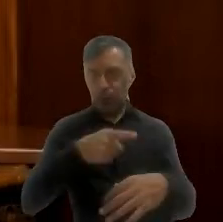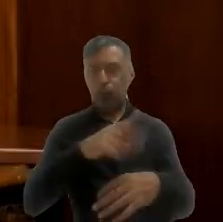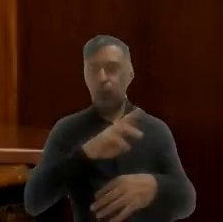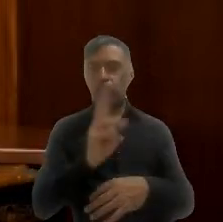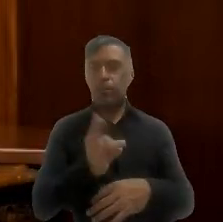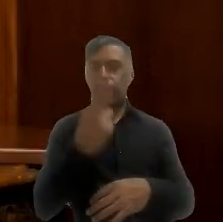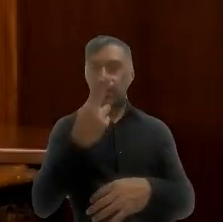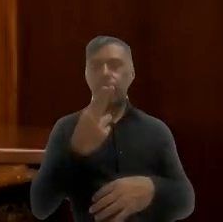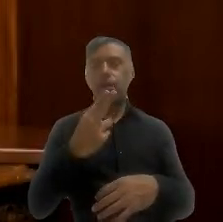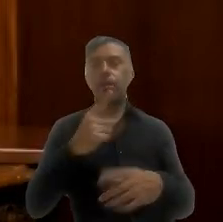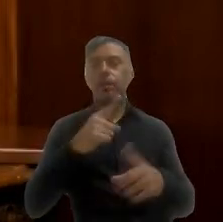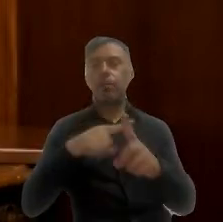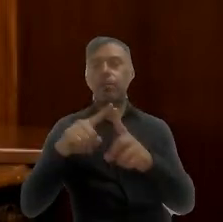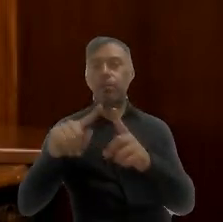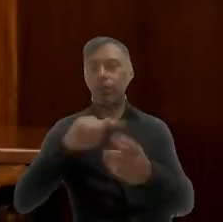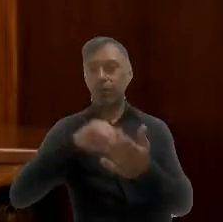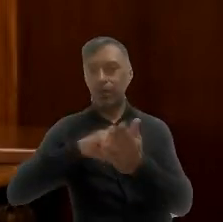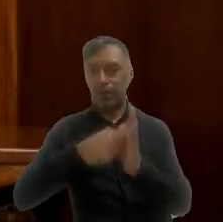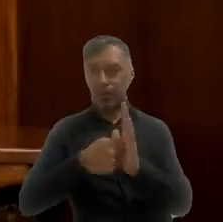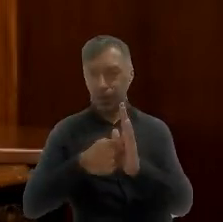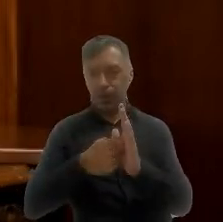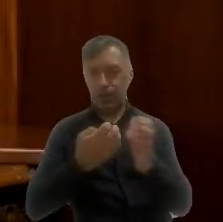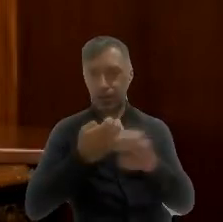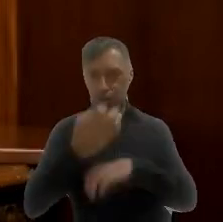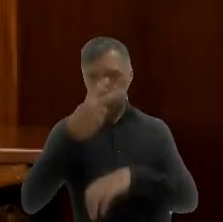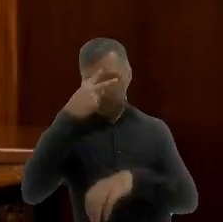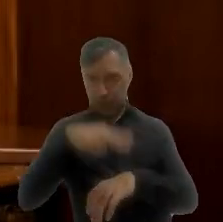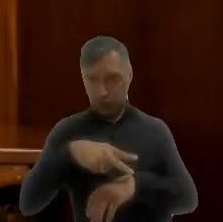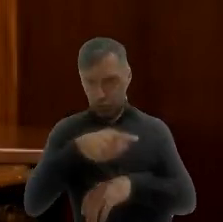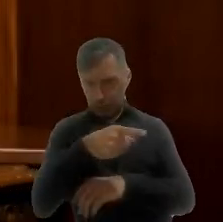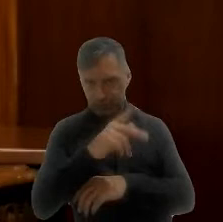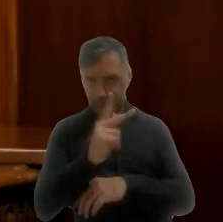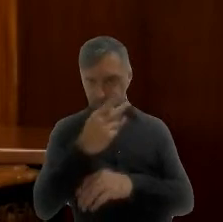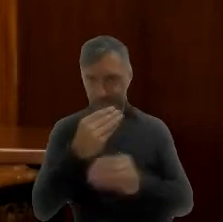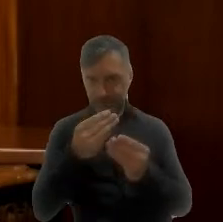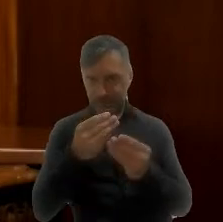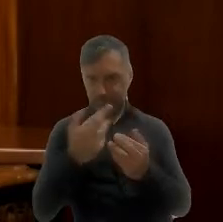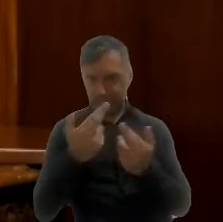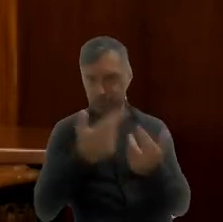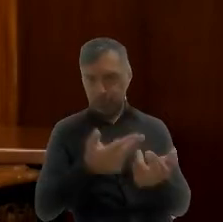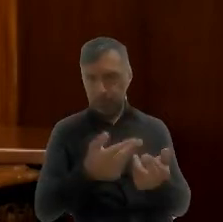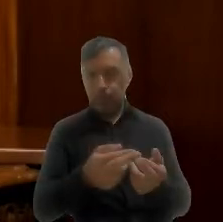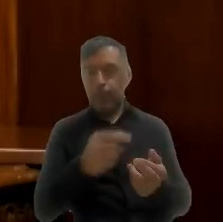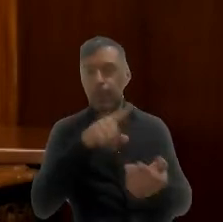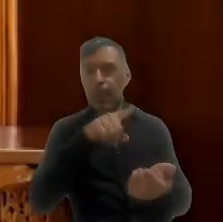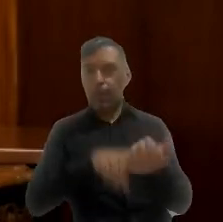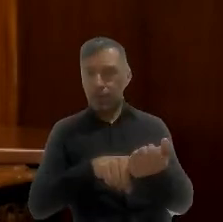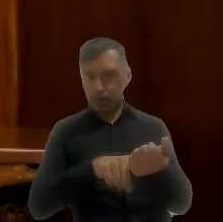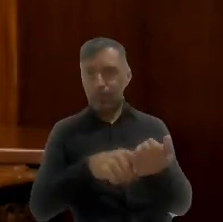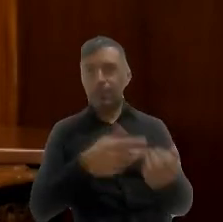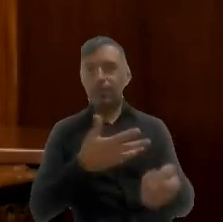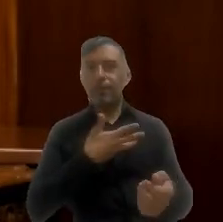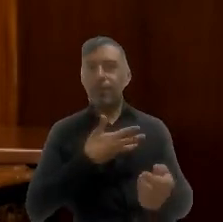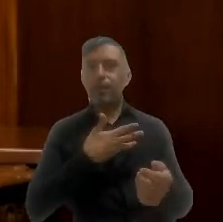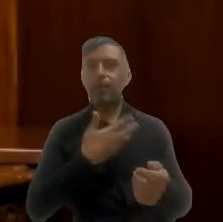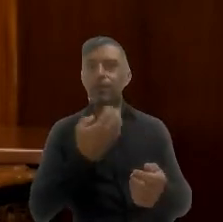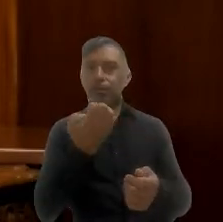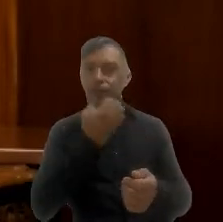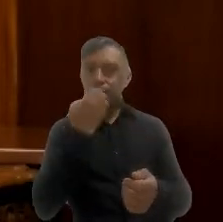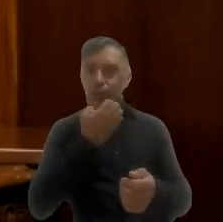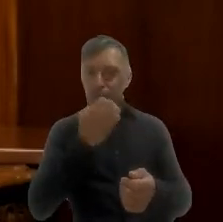Politécnica del Valle de México, en los cuales se encuentra construido y en funciones el plantel